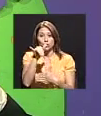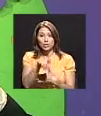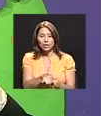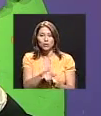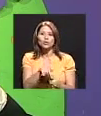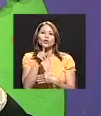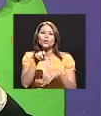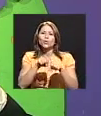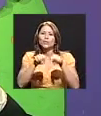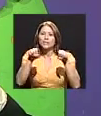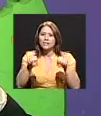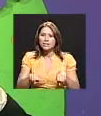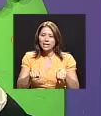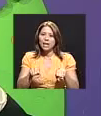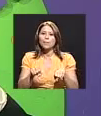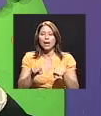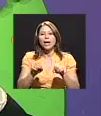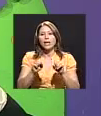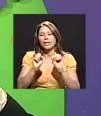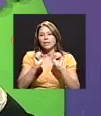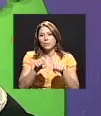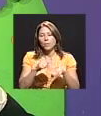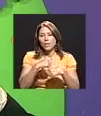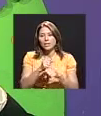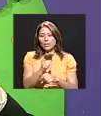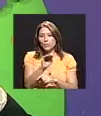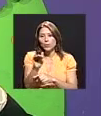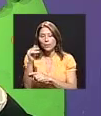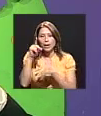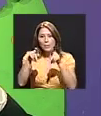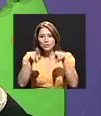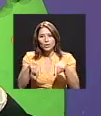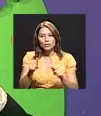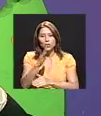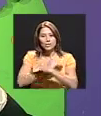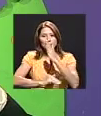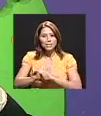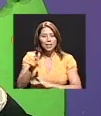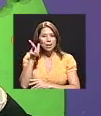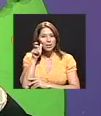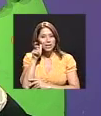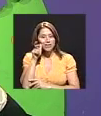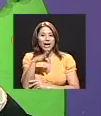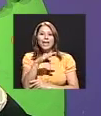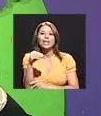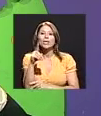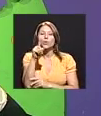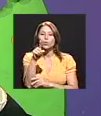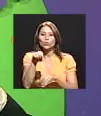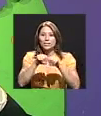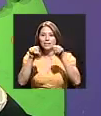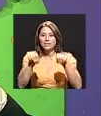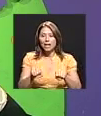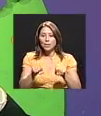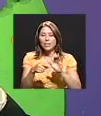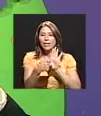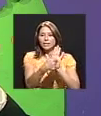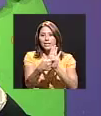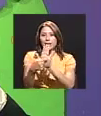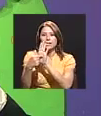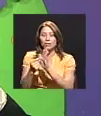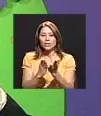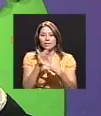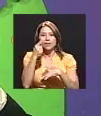un sistema portátil de alerta para personas con discapacidad auditiva y un sistema de señalización accesible